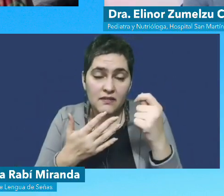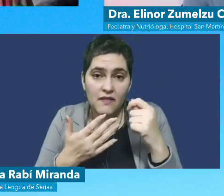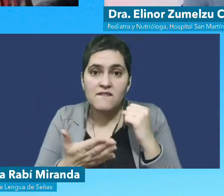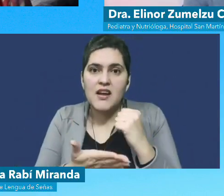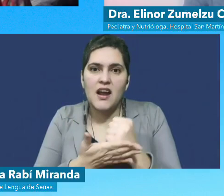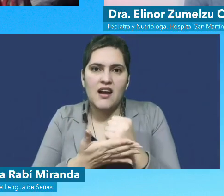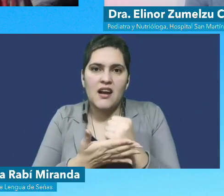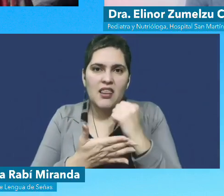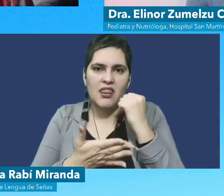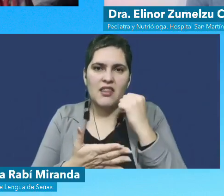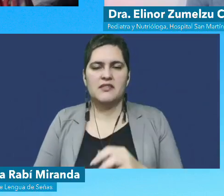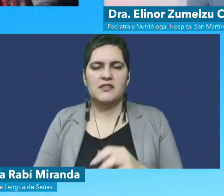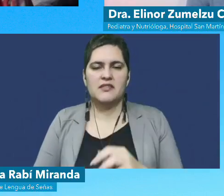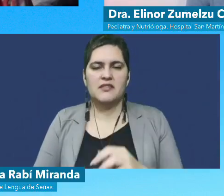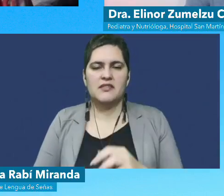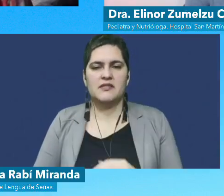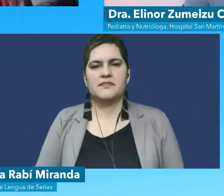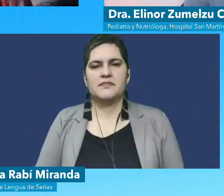Perfecto.